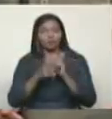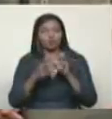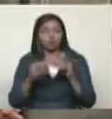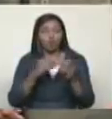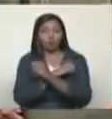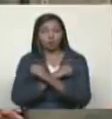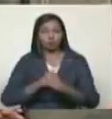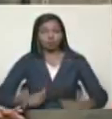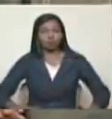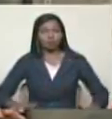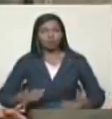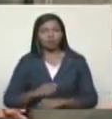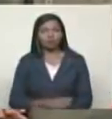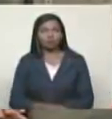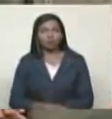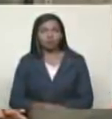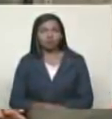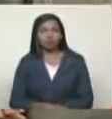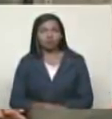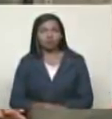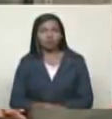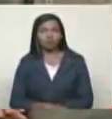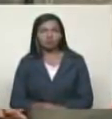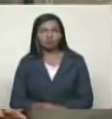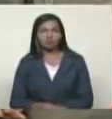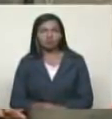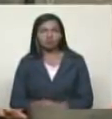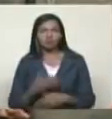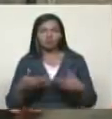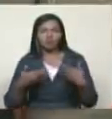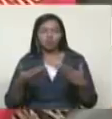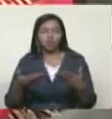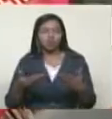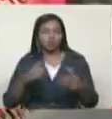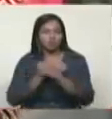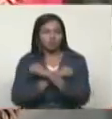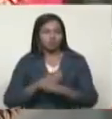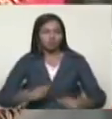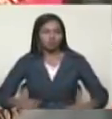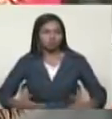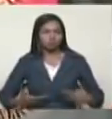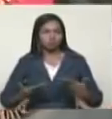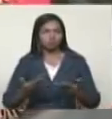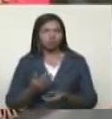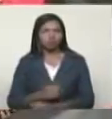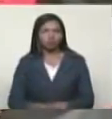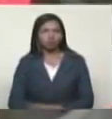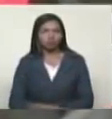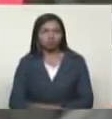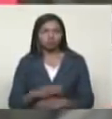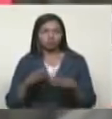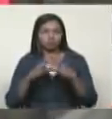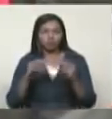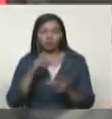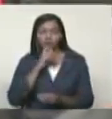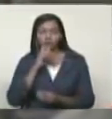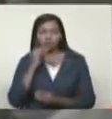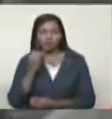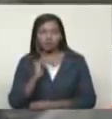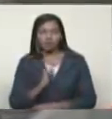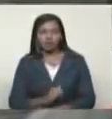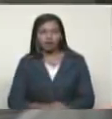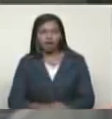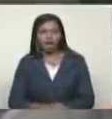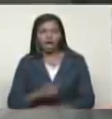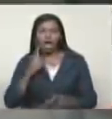Armada, nos dio la Fuerza Armada que tenemos. Y con todas las dificultades que existen, con